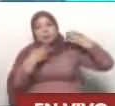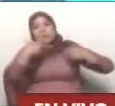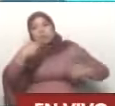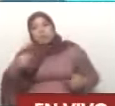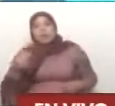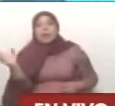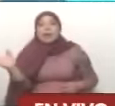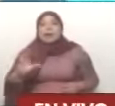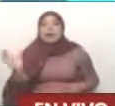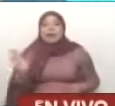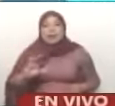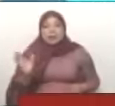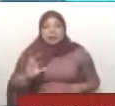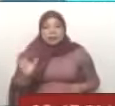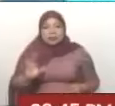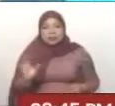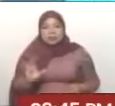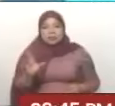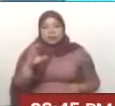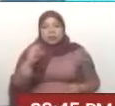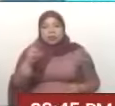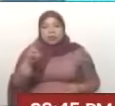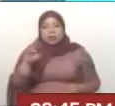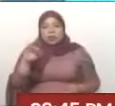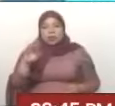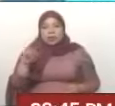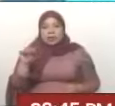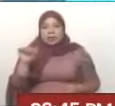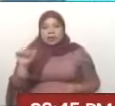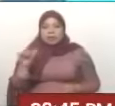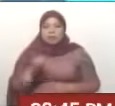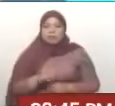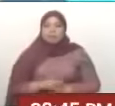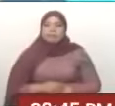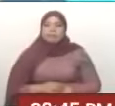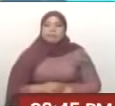la jefa de Caracas, Oriana Vargas.